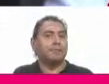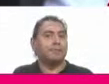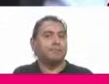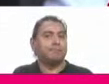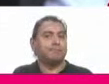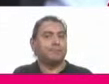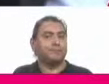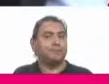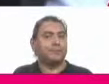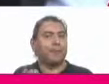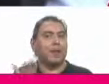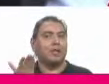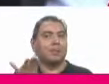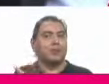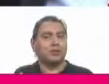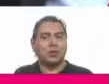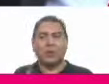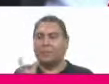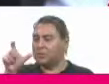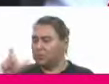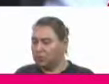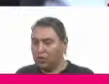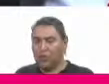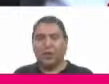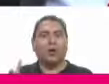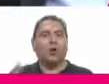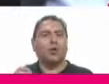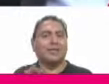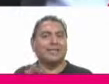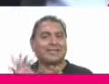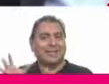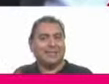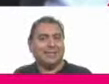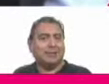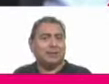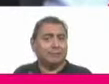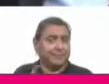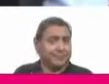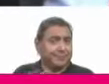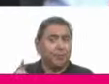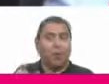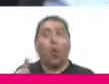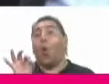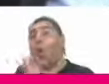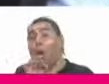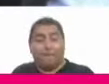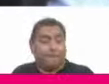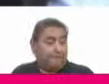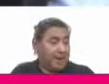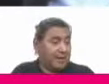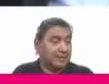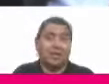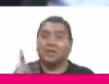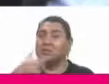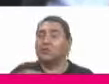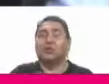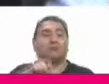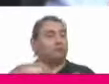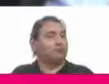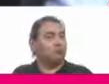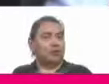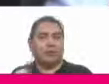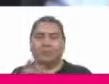en disponibilidad cuando un personal está en uso de licencia o está embarazada. No han aceptado la propuesta.